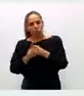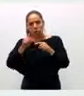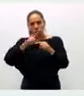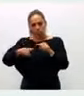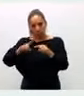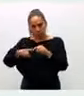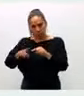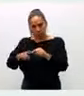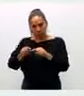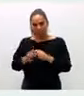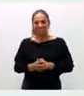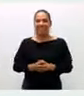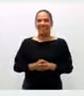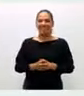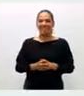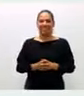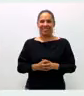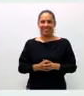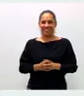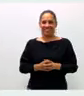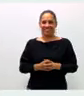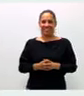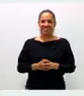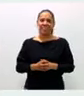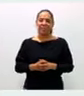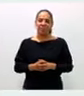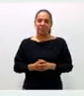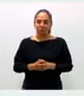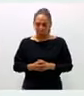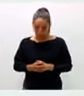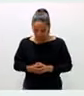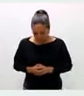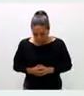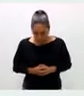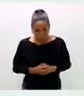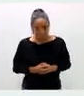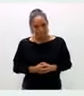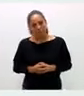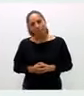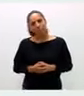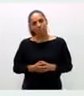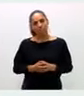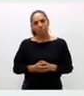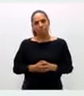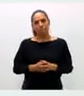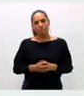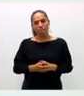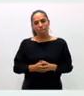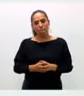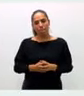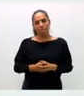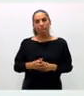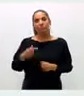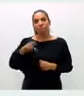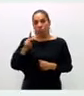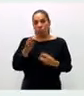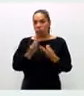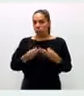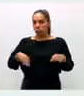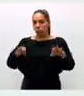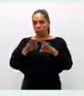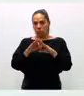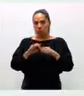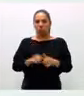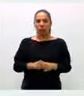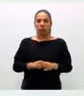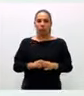canalizar. Bueno, ya me extendí en este primer comentario, pero es muy importante aclararlo. La